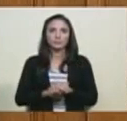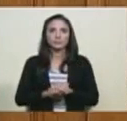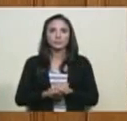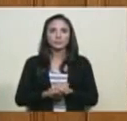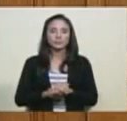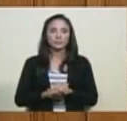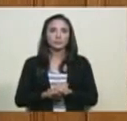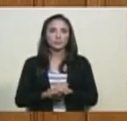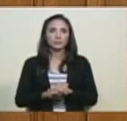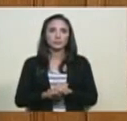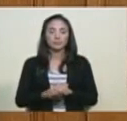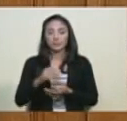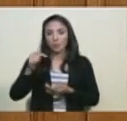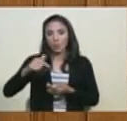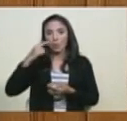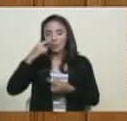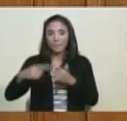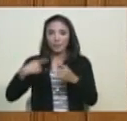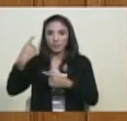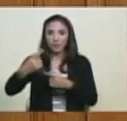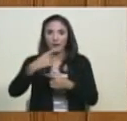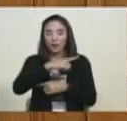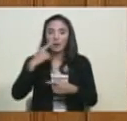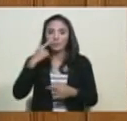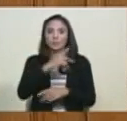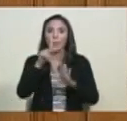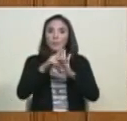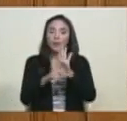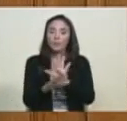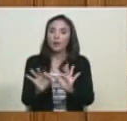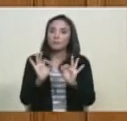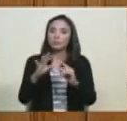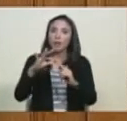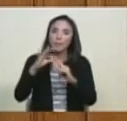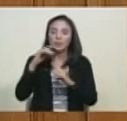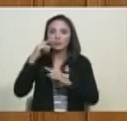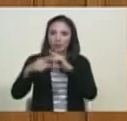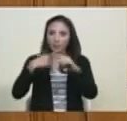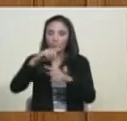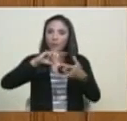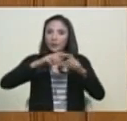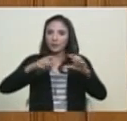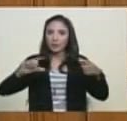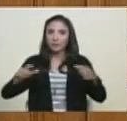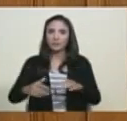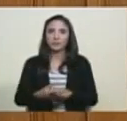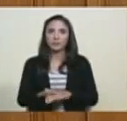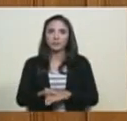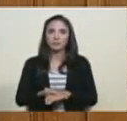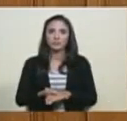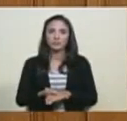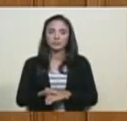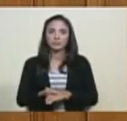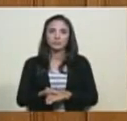en el día de hoy, mañana. Hoy se puede hacer un programa especial después de la cadena.